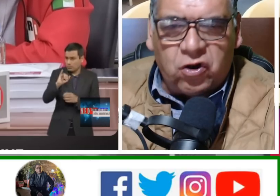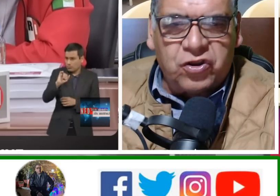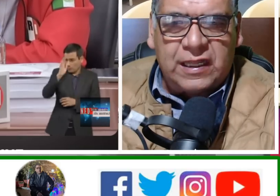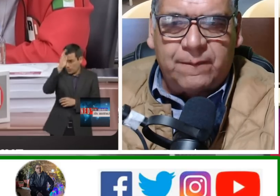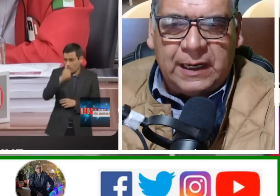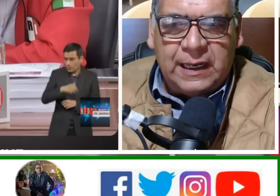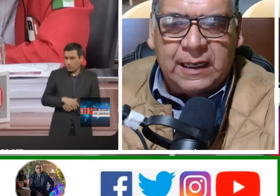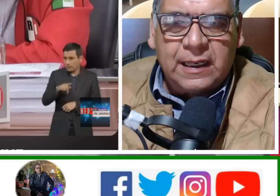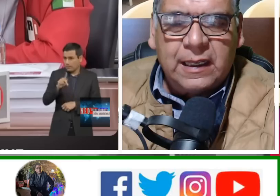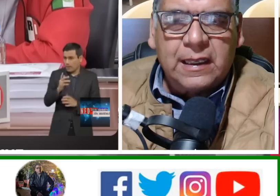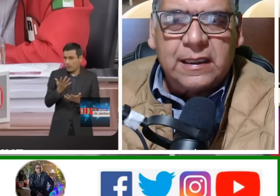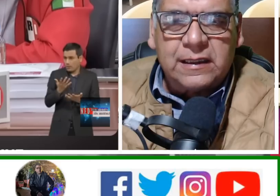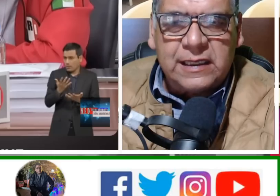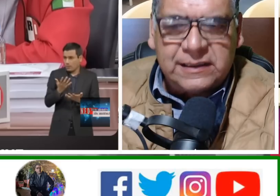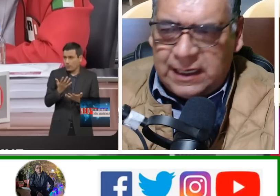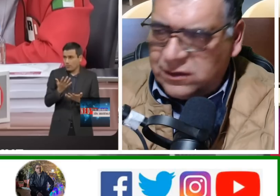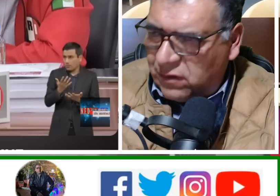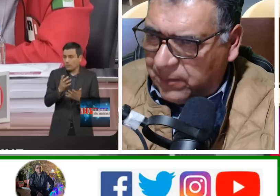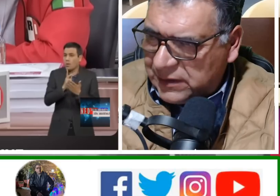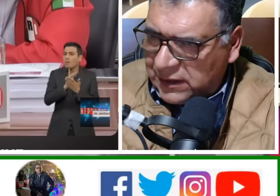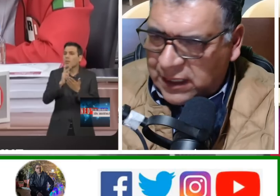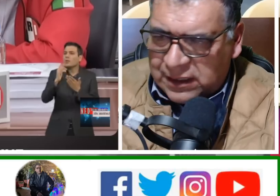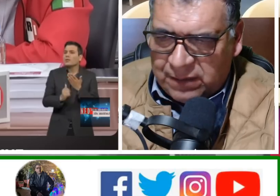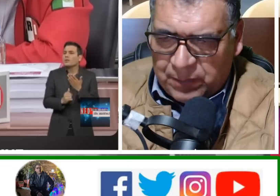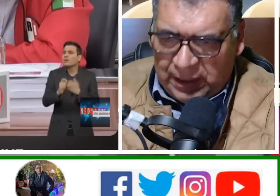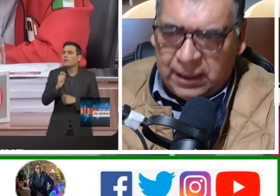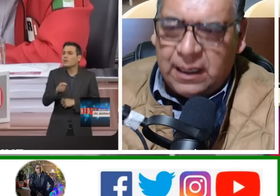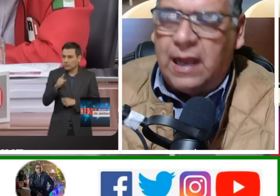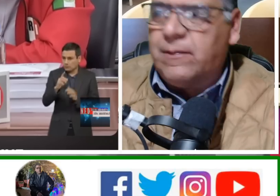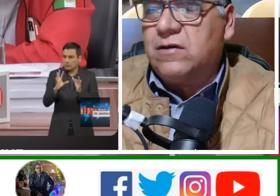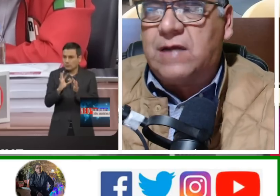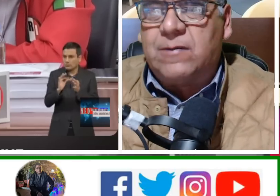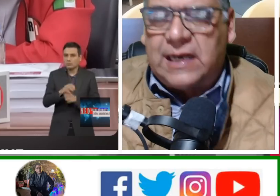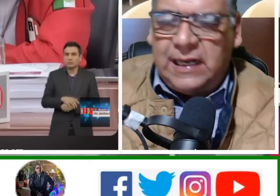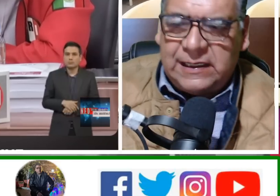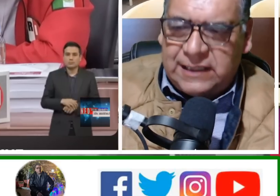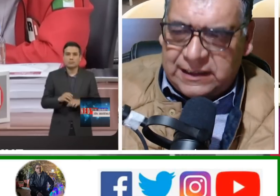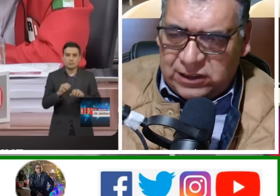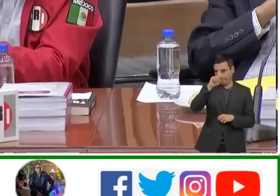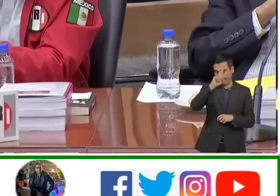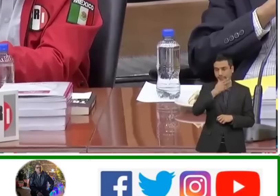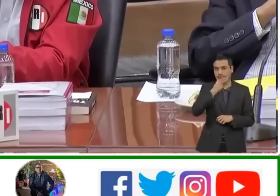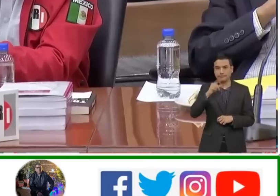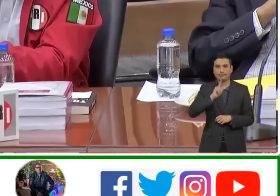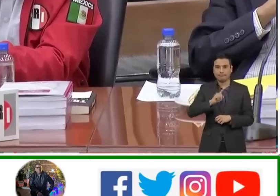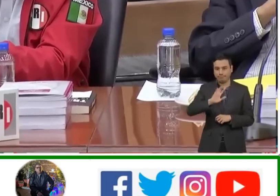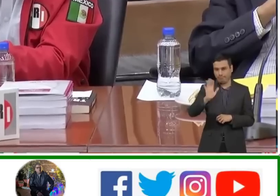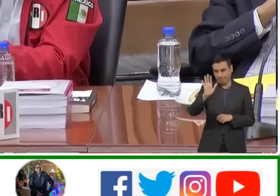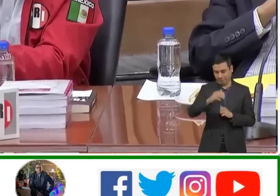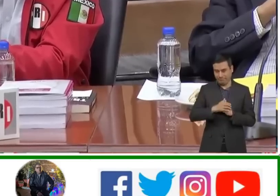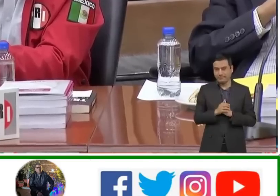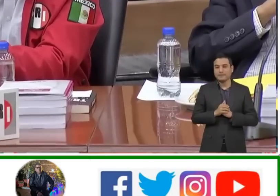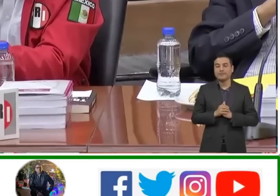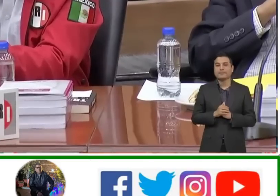en contra del PRI. Dice eso el representante del PRI. Amigos, vamos a ir a esta sesión. Los